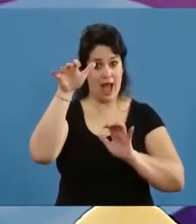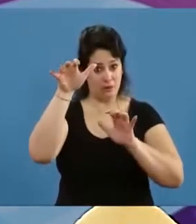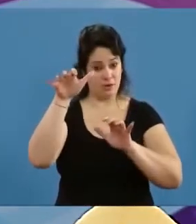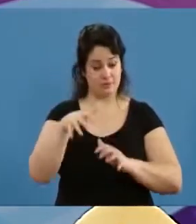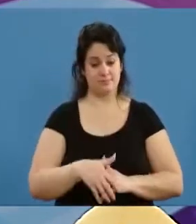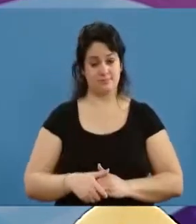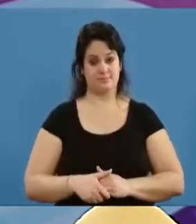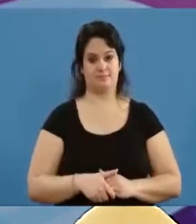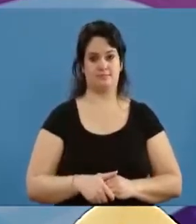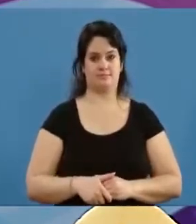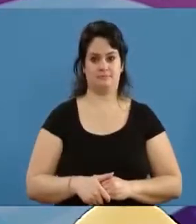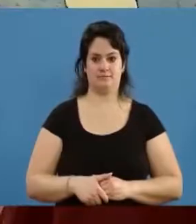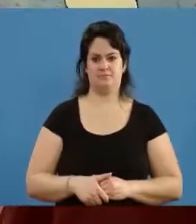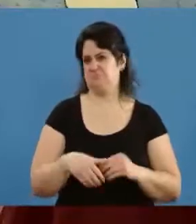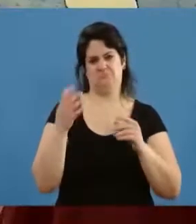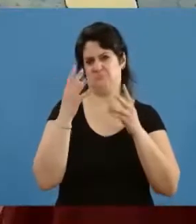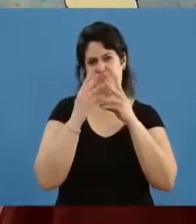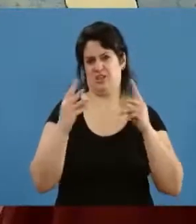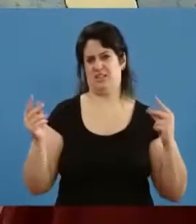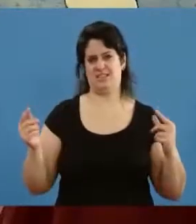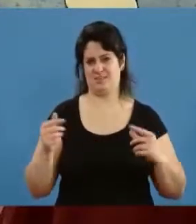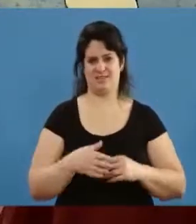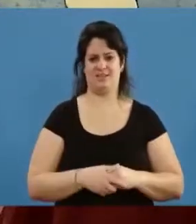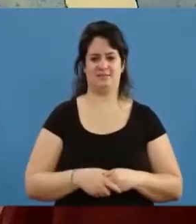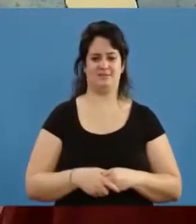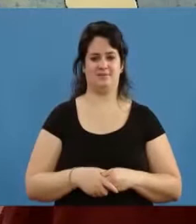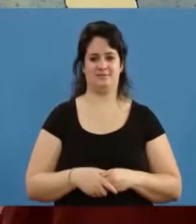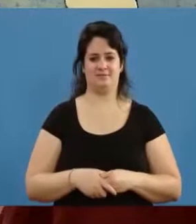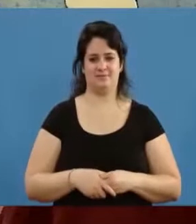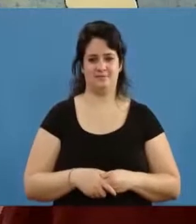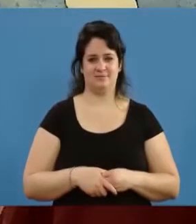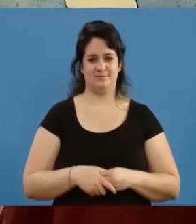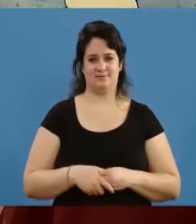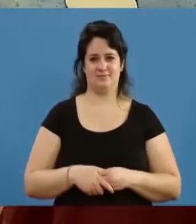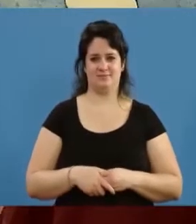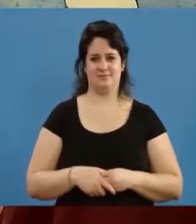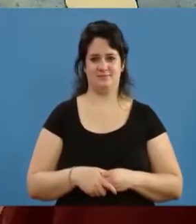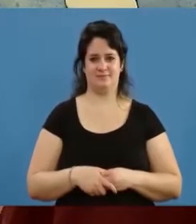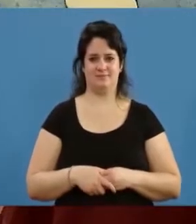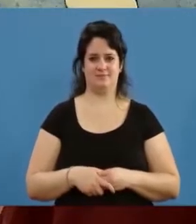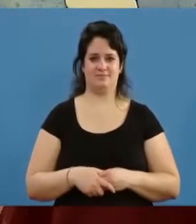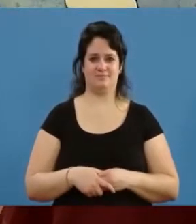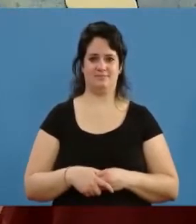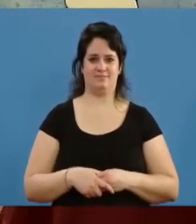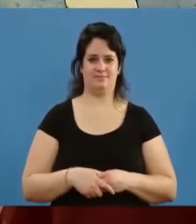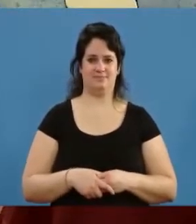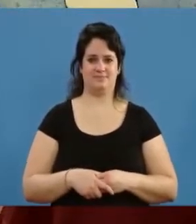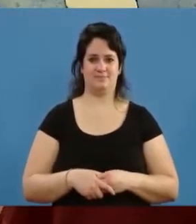los dinosaurios habían desaparecido. Habían desaparecido.